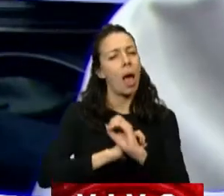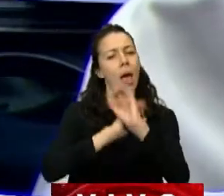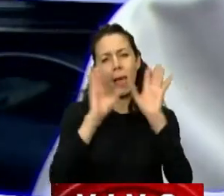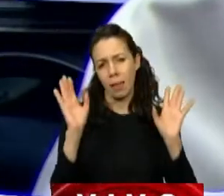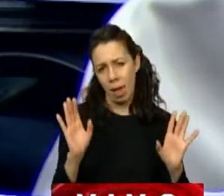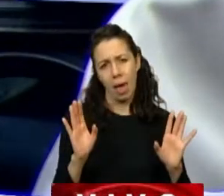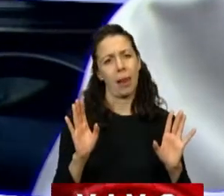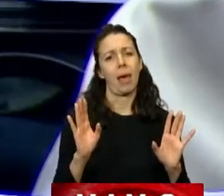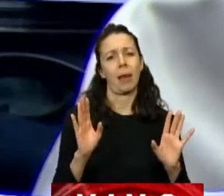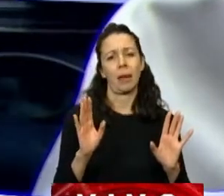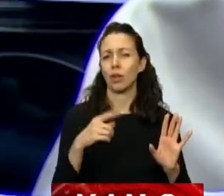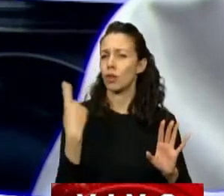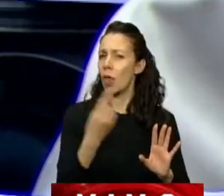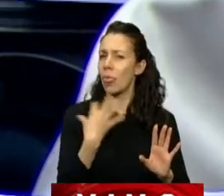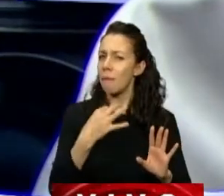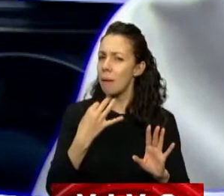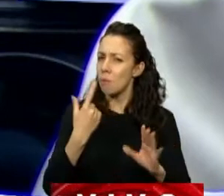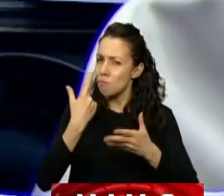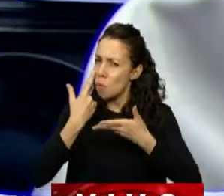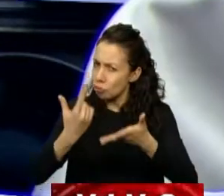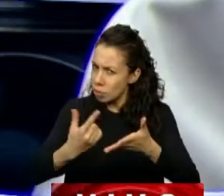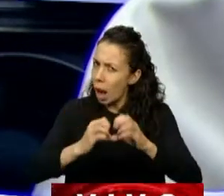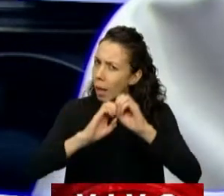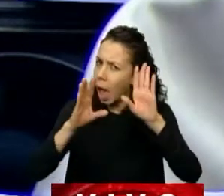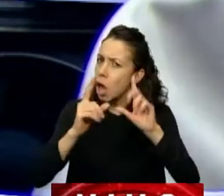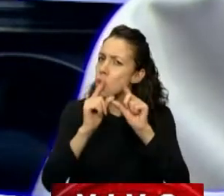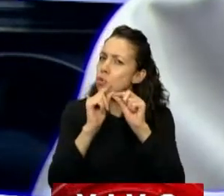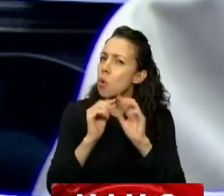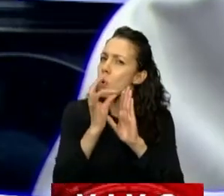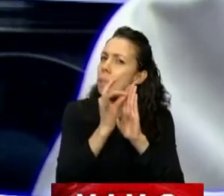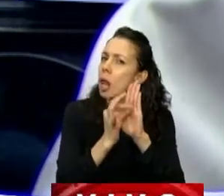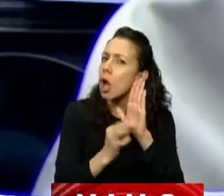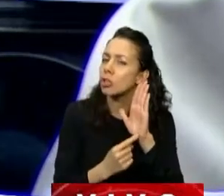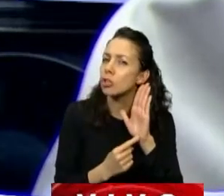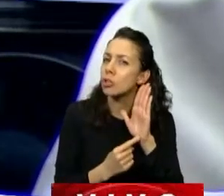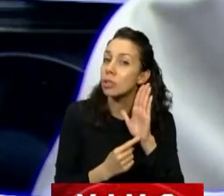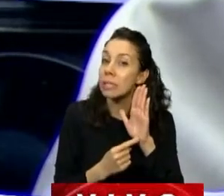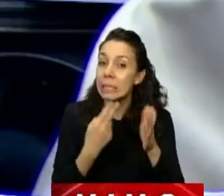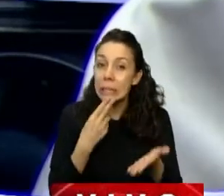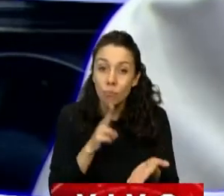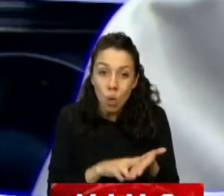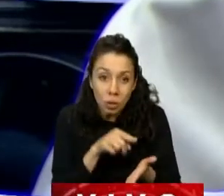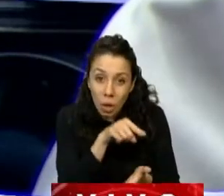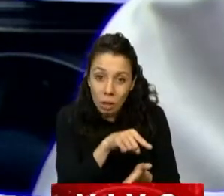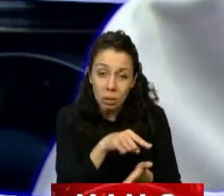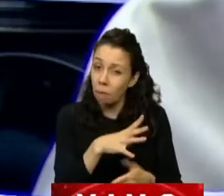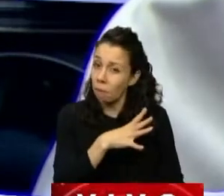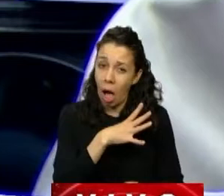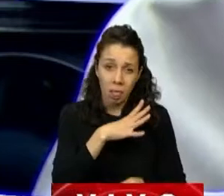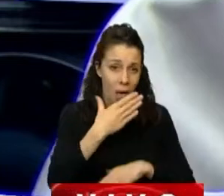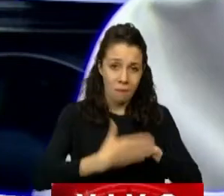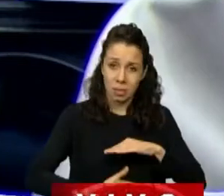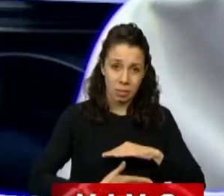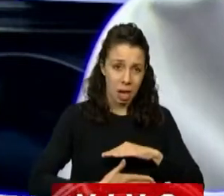un manto de transparencia también en los números. Este impuesto no venció. Tenemos la